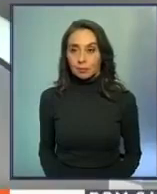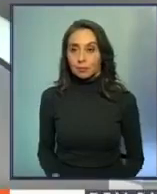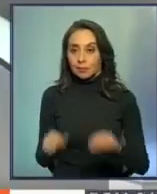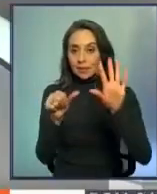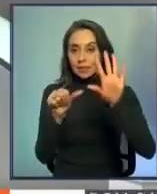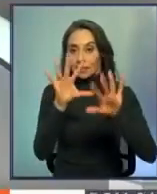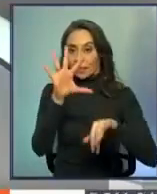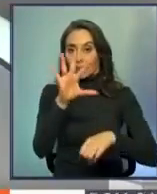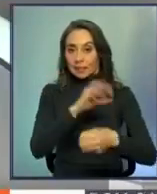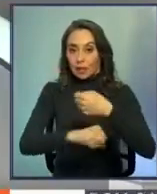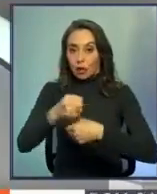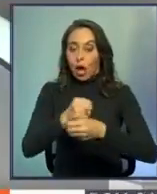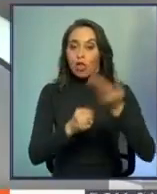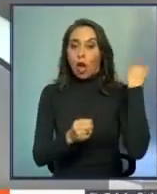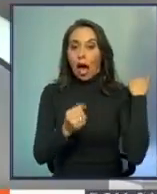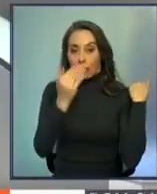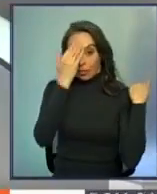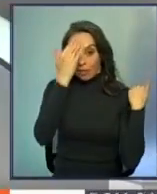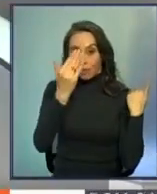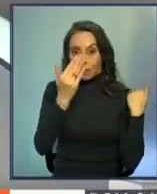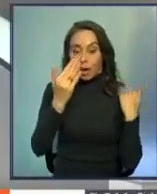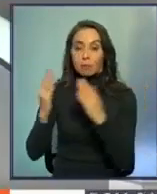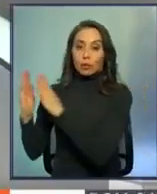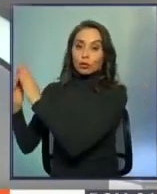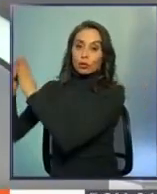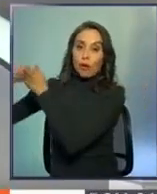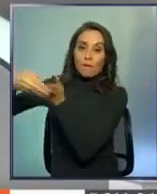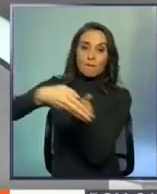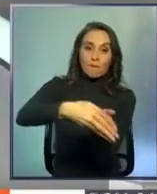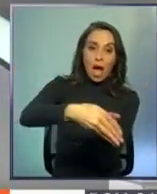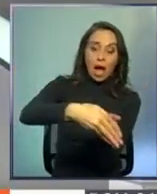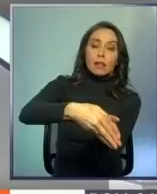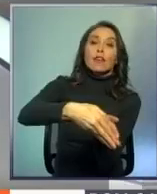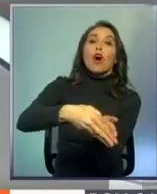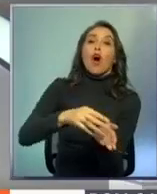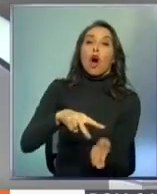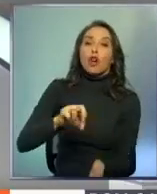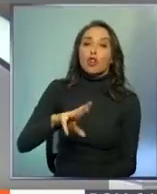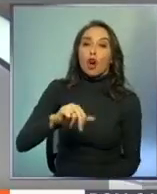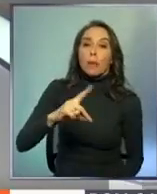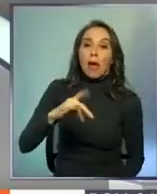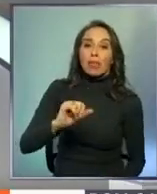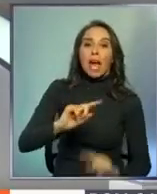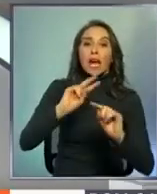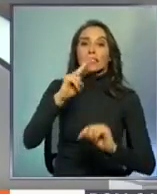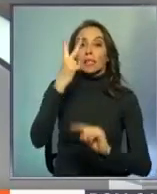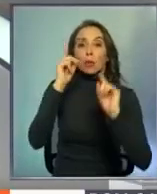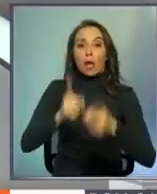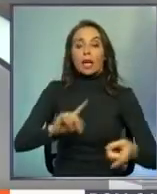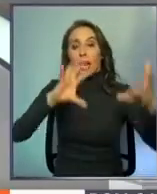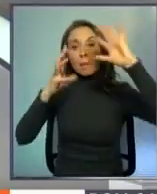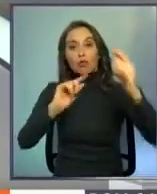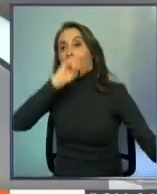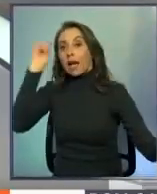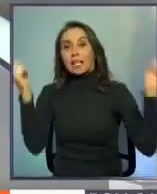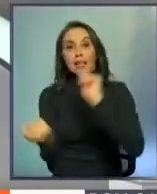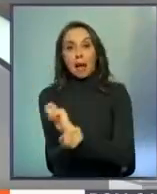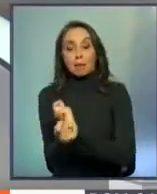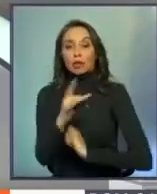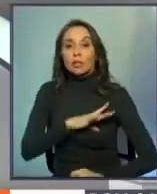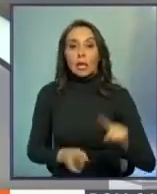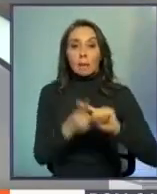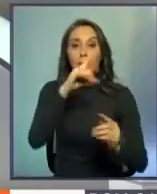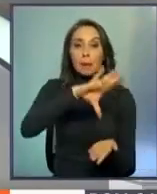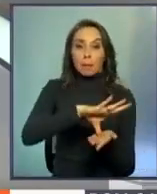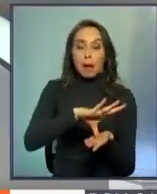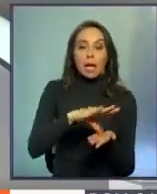65 años antes del famoso desembarco de Normandía, que cambió el rumbo de la Segunda Guerra Mundial, Chile se convertía en el primer país que